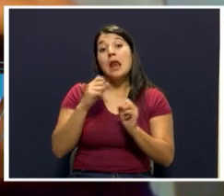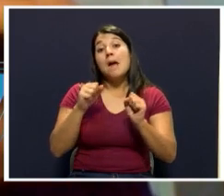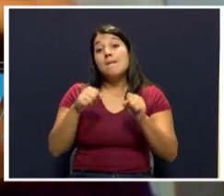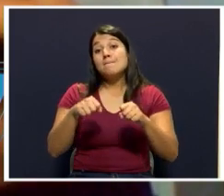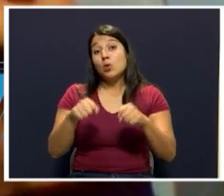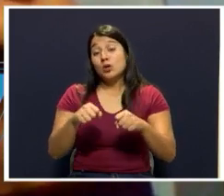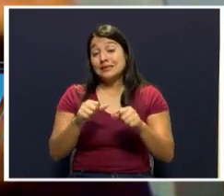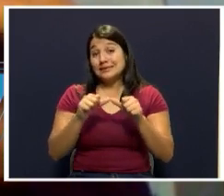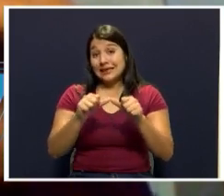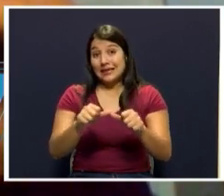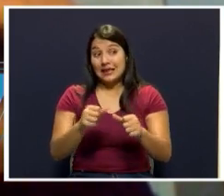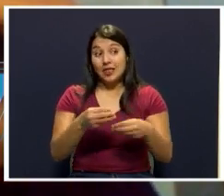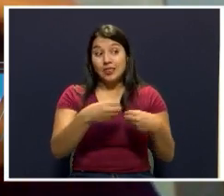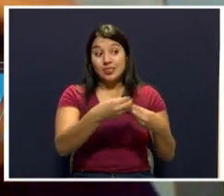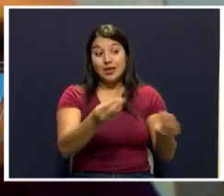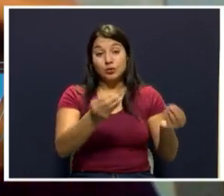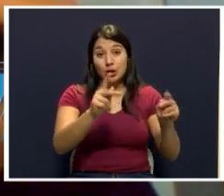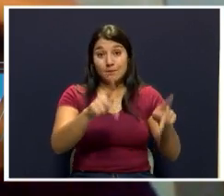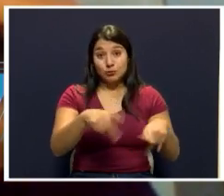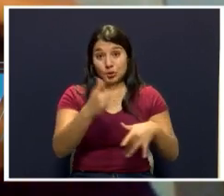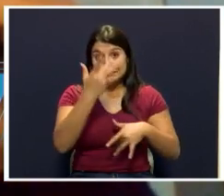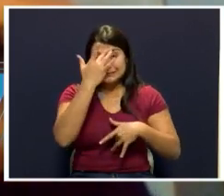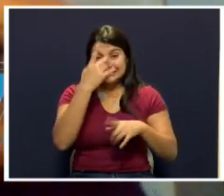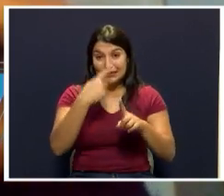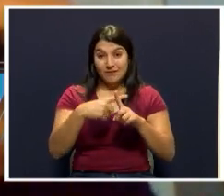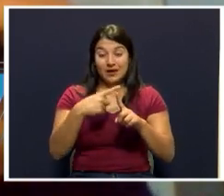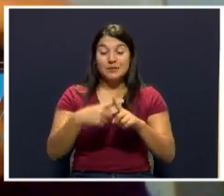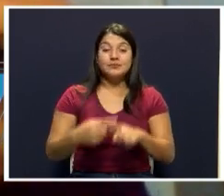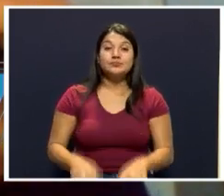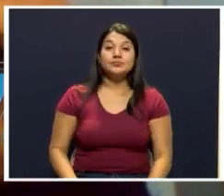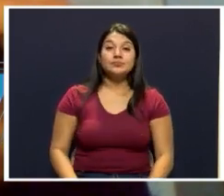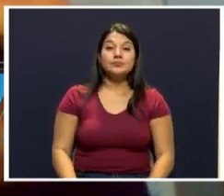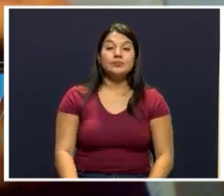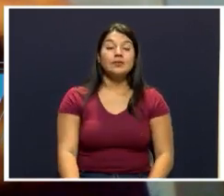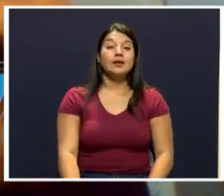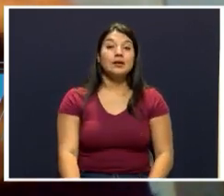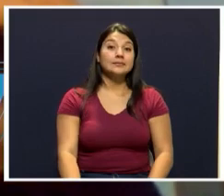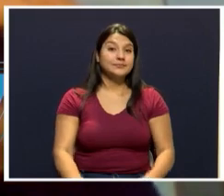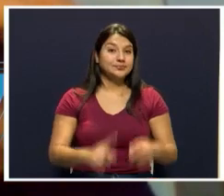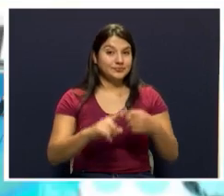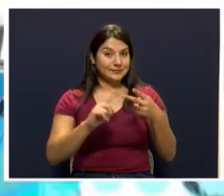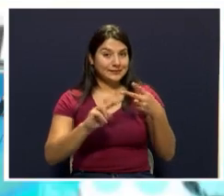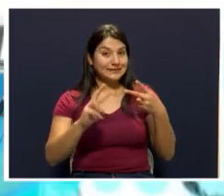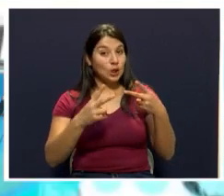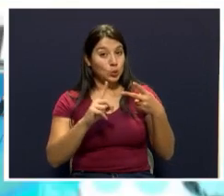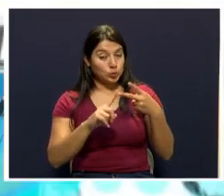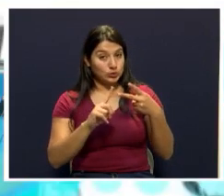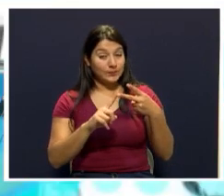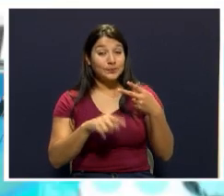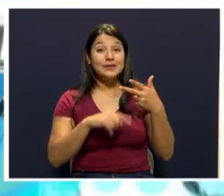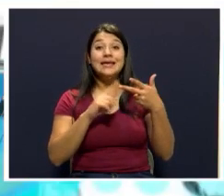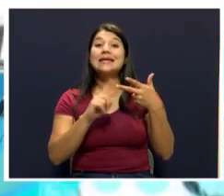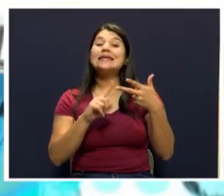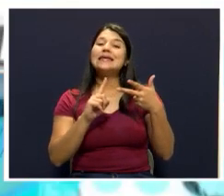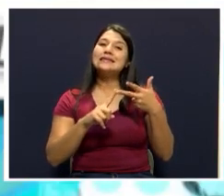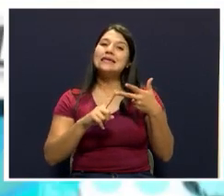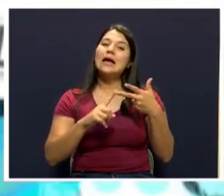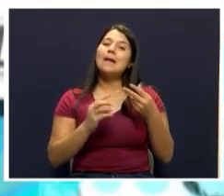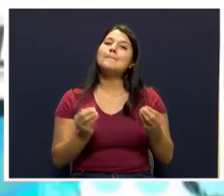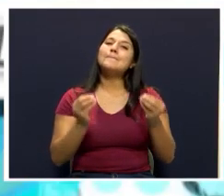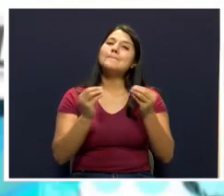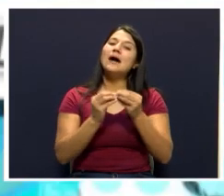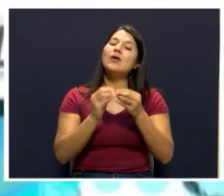en el tratamiento, ¿verdad? Entonces, esa sería la segunda opción. La tercera opción es más